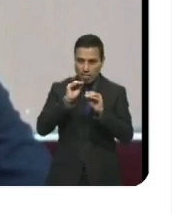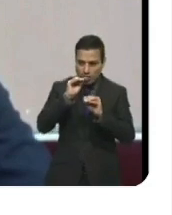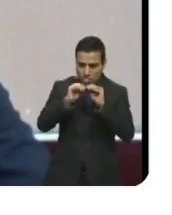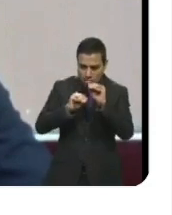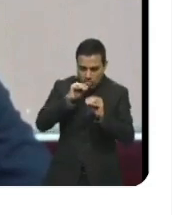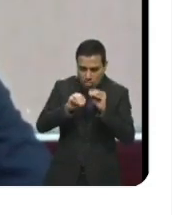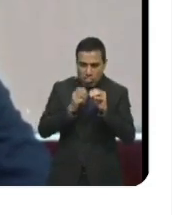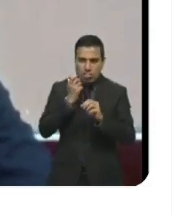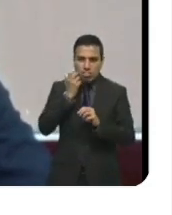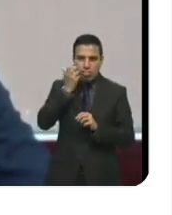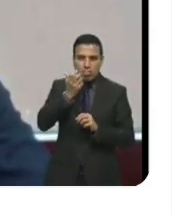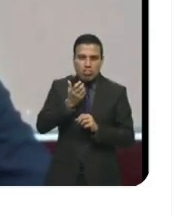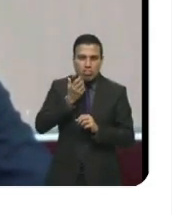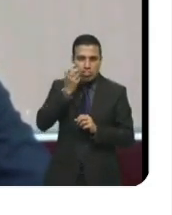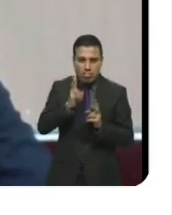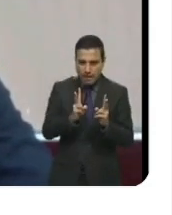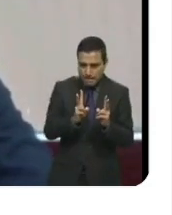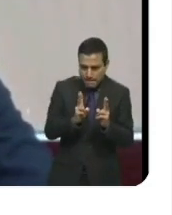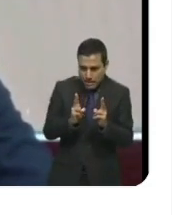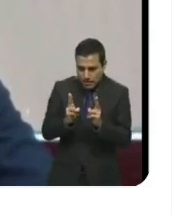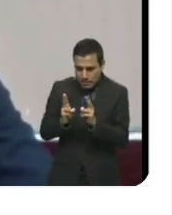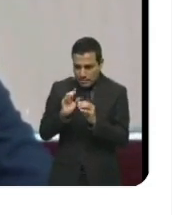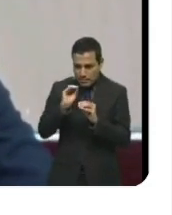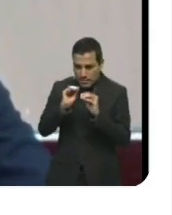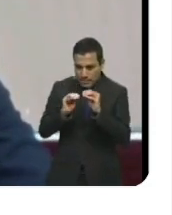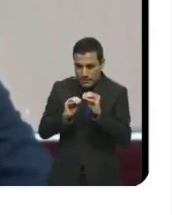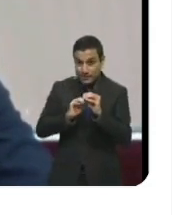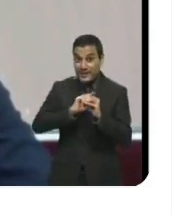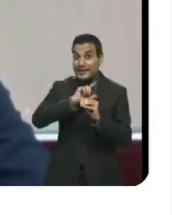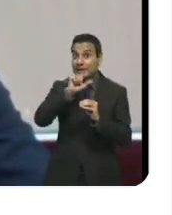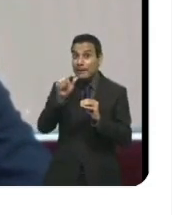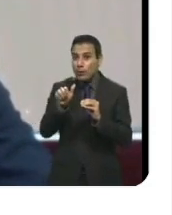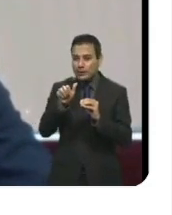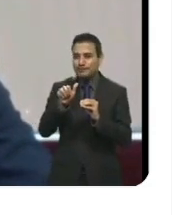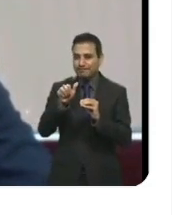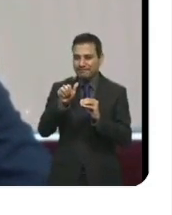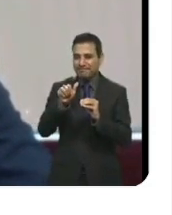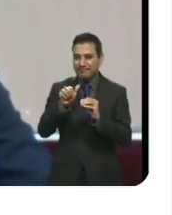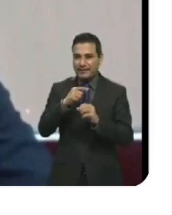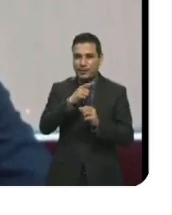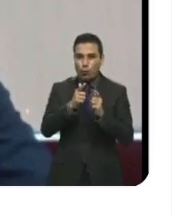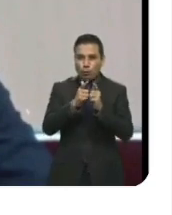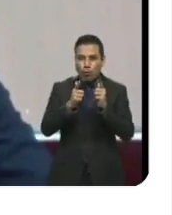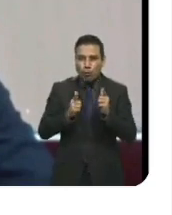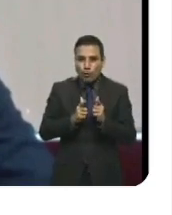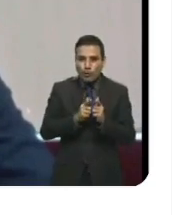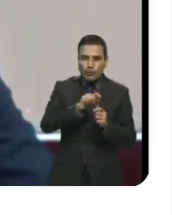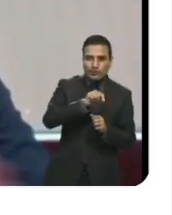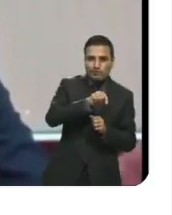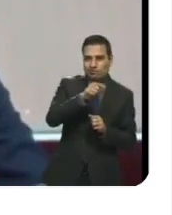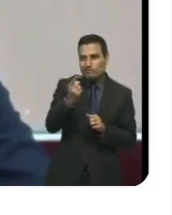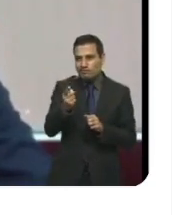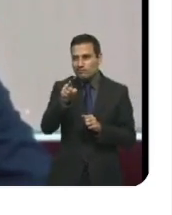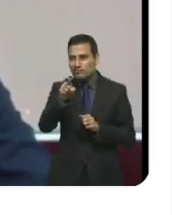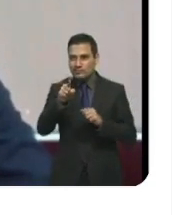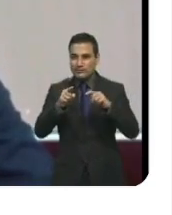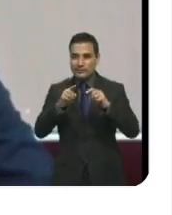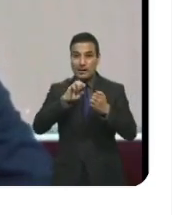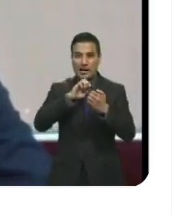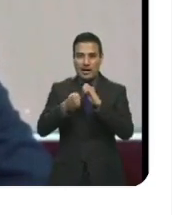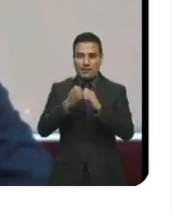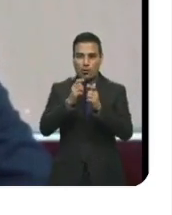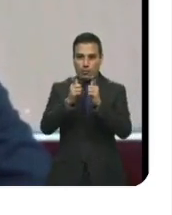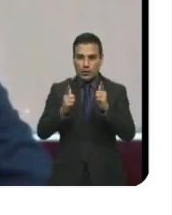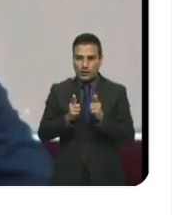evidentemente utilizados para espiar y para perseguir a quien hoy por hoy es el opositor